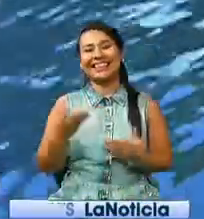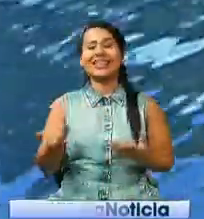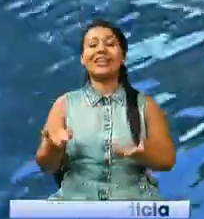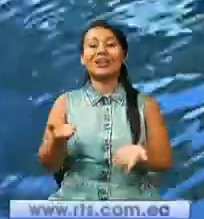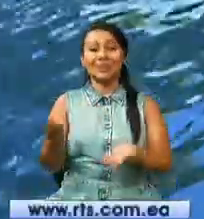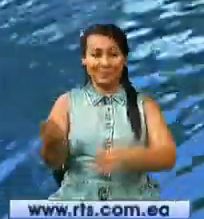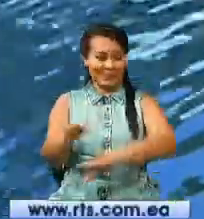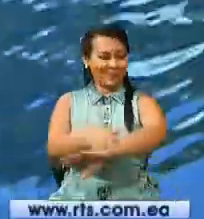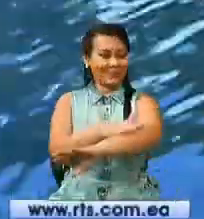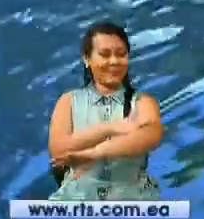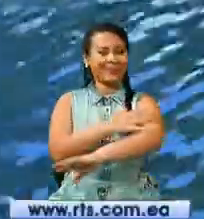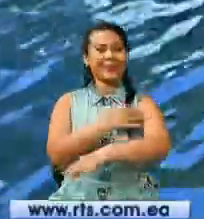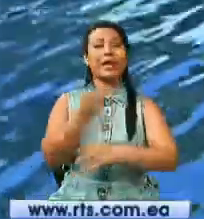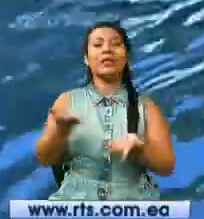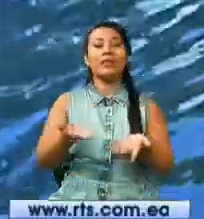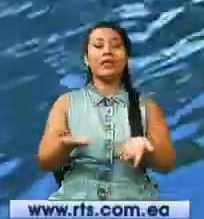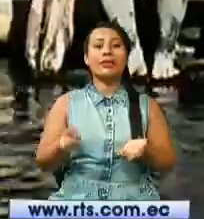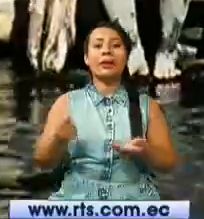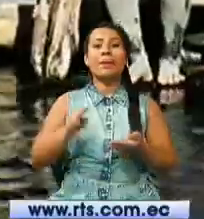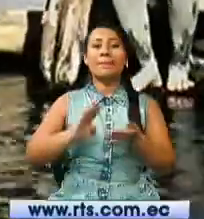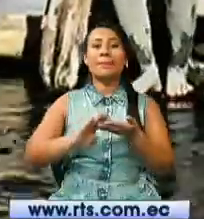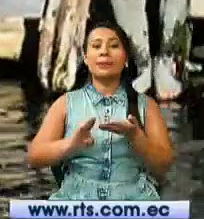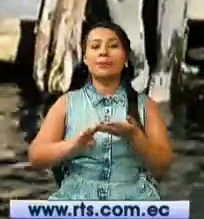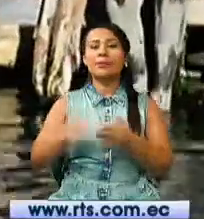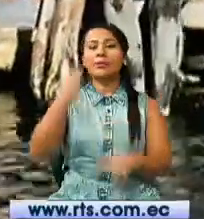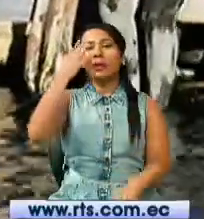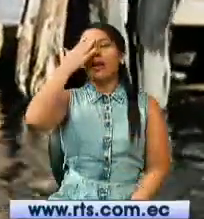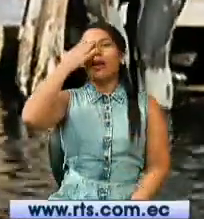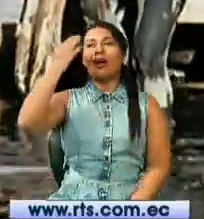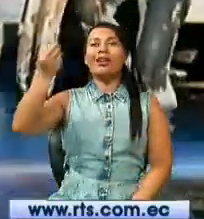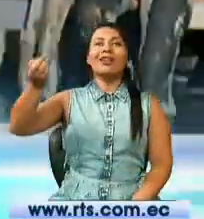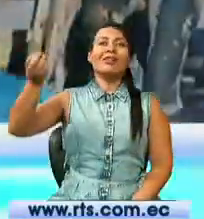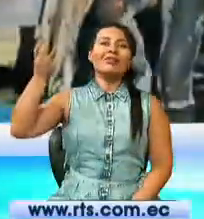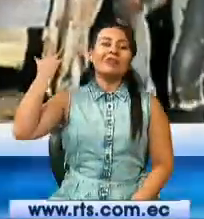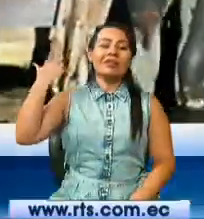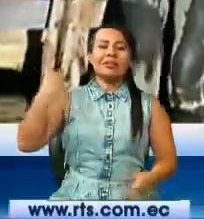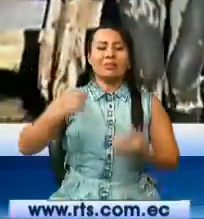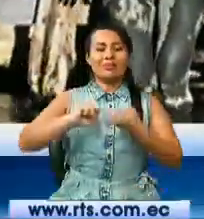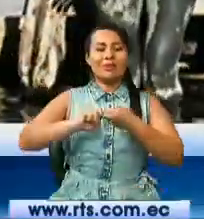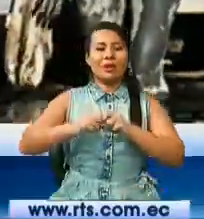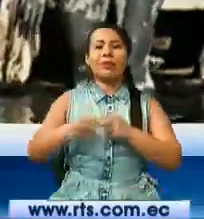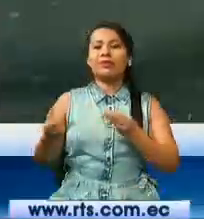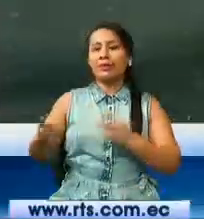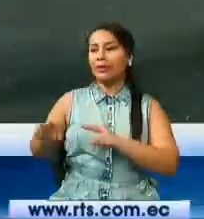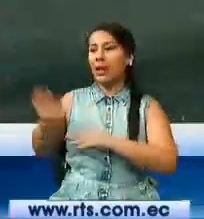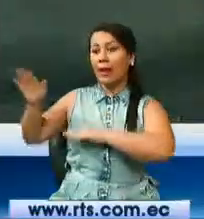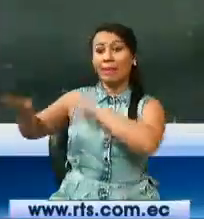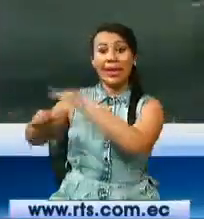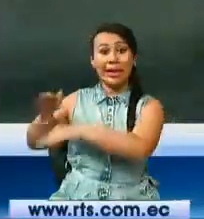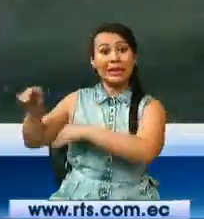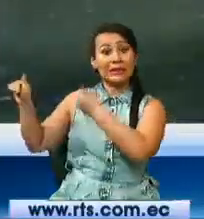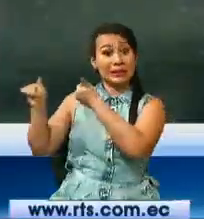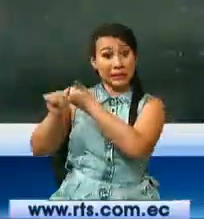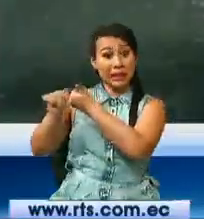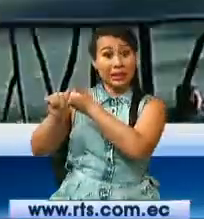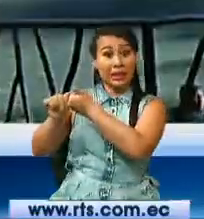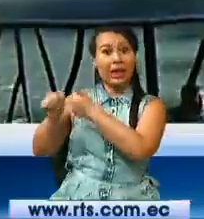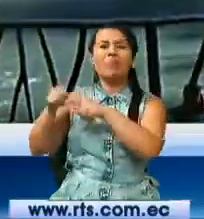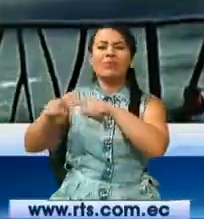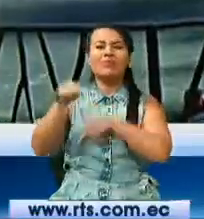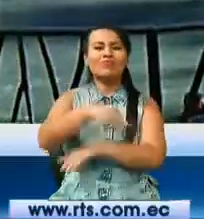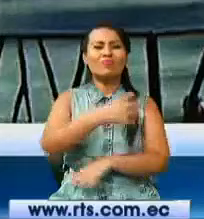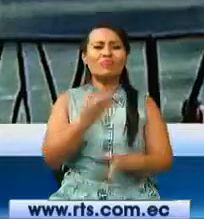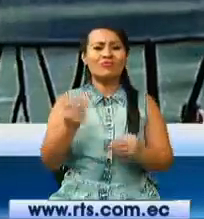raíz volcánica subterránea, permitiendo que el turista se olvide por unos segundos que la playa está a pocos metros de distancia y